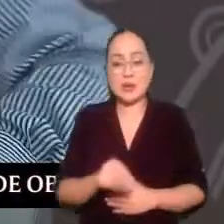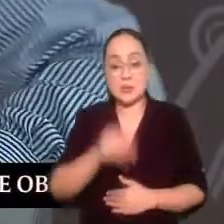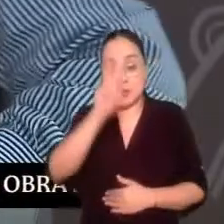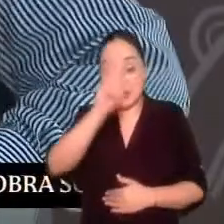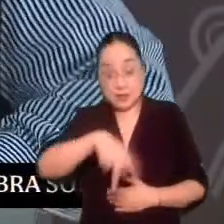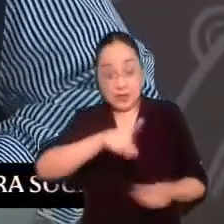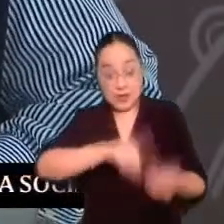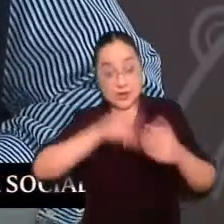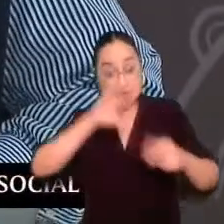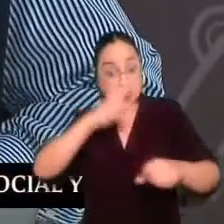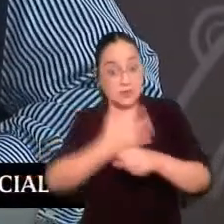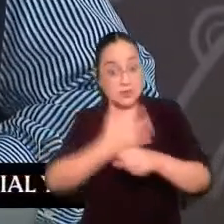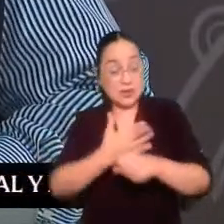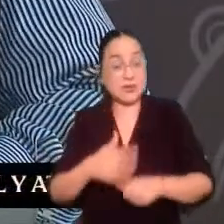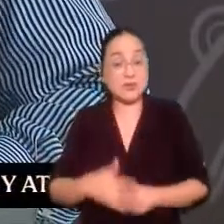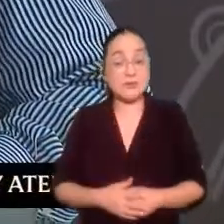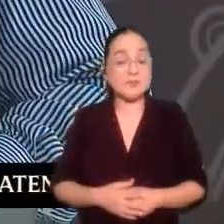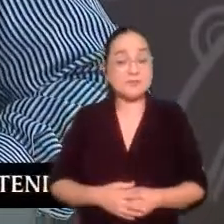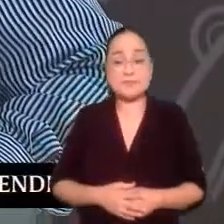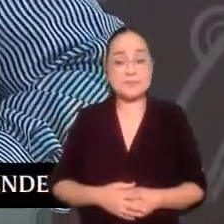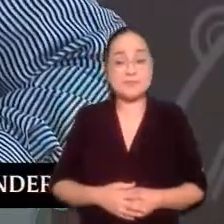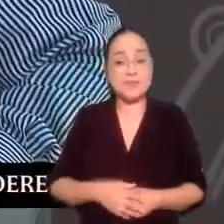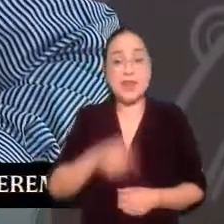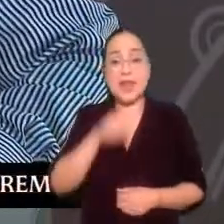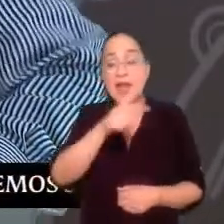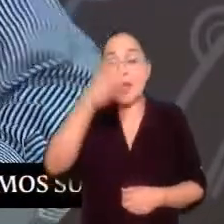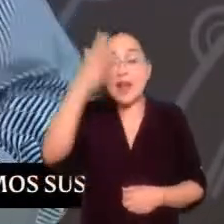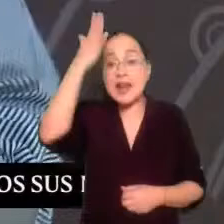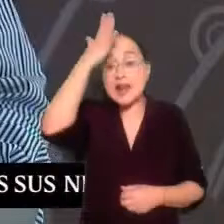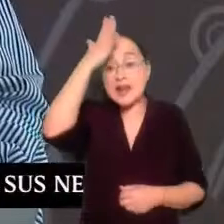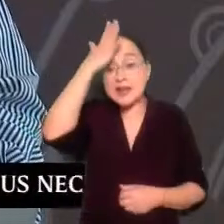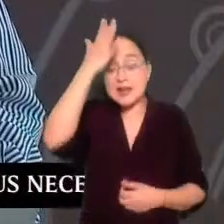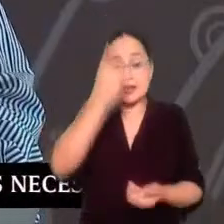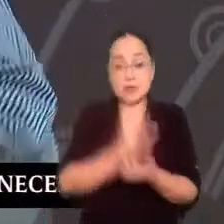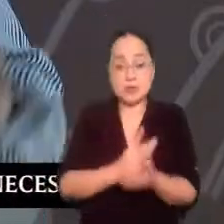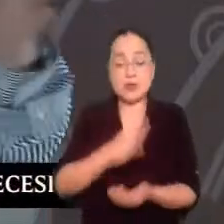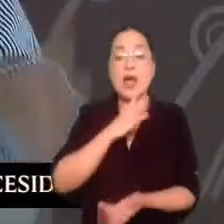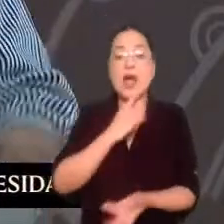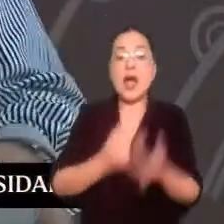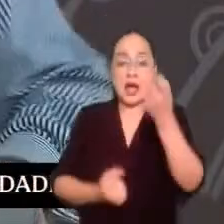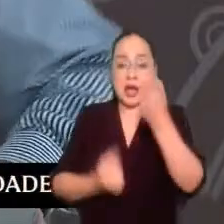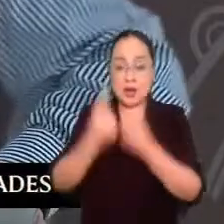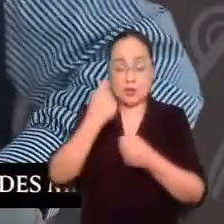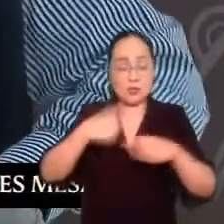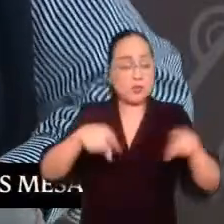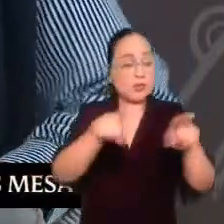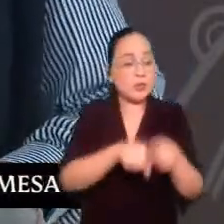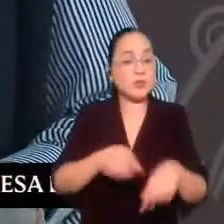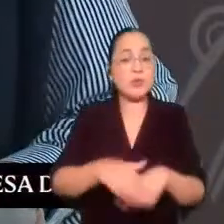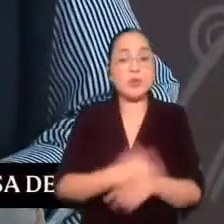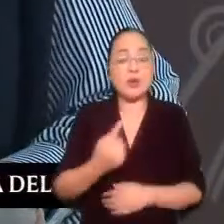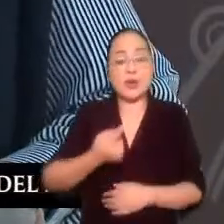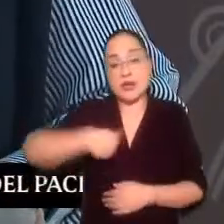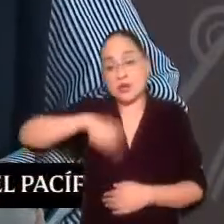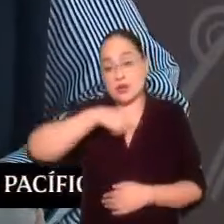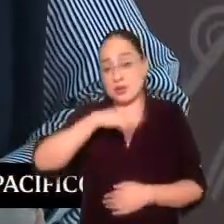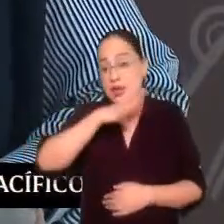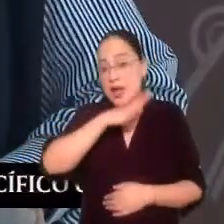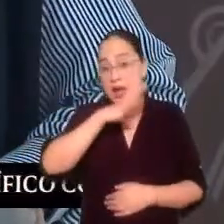responsables. Los líderes, y unos cuantos, porque el reporte que tenemos nosotros es que hay una